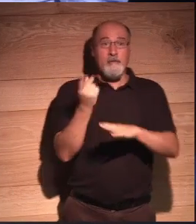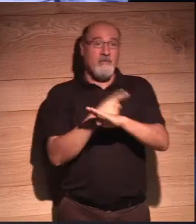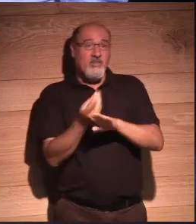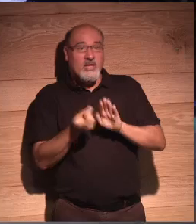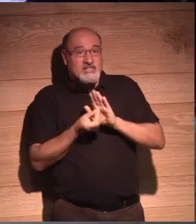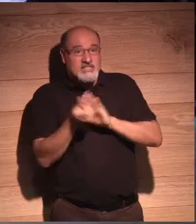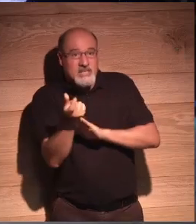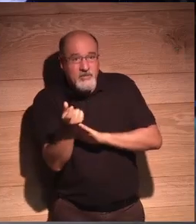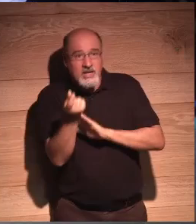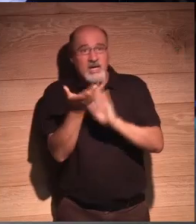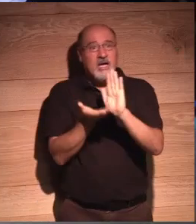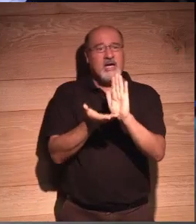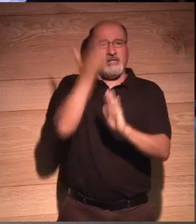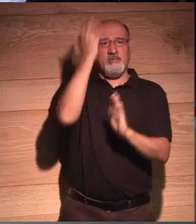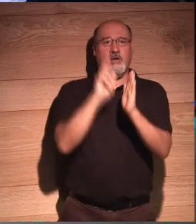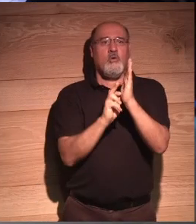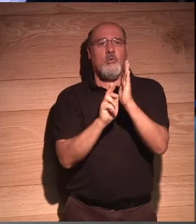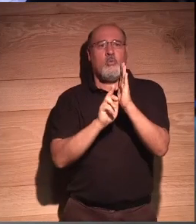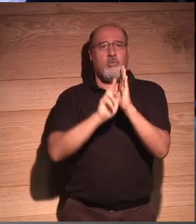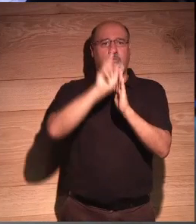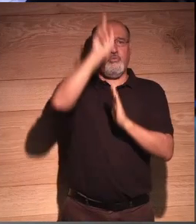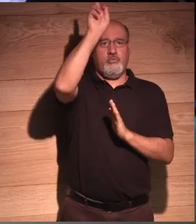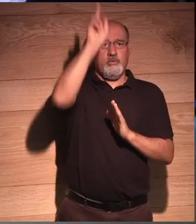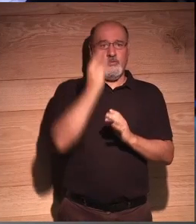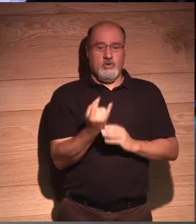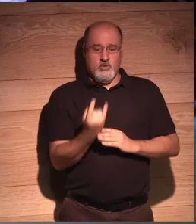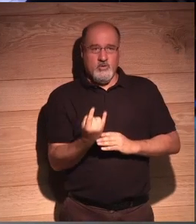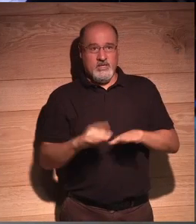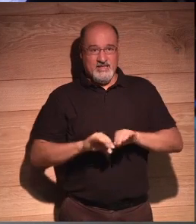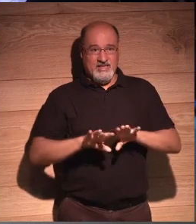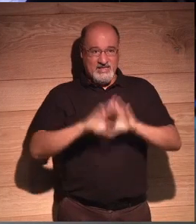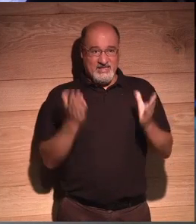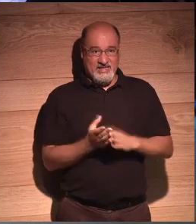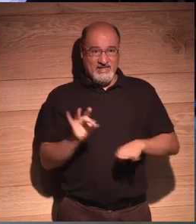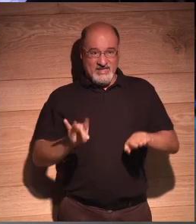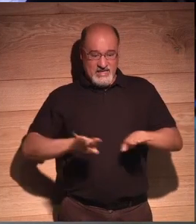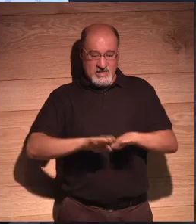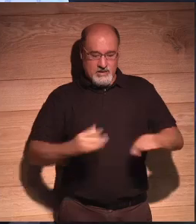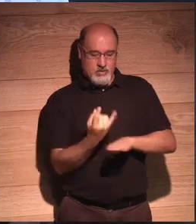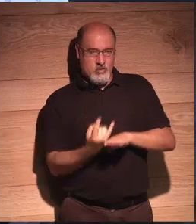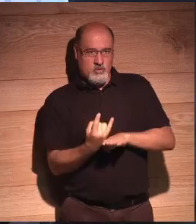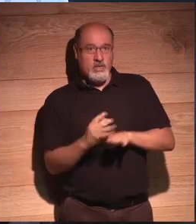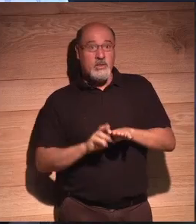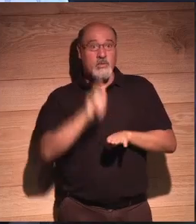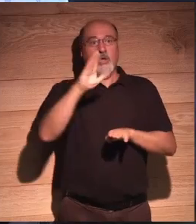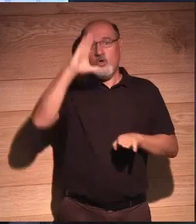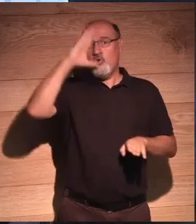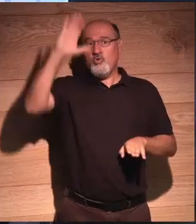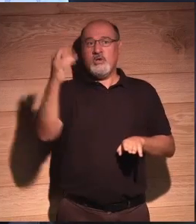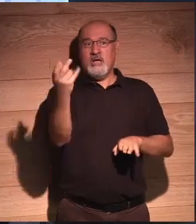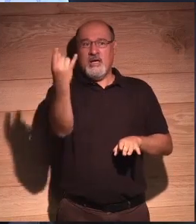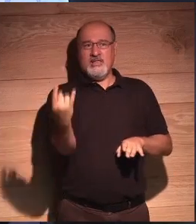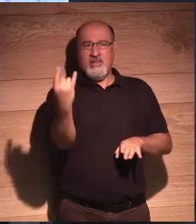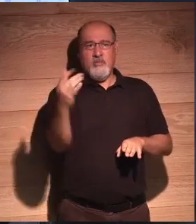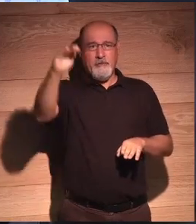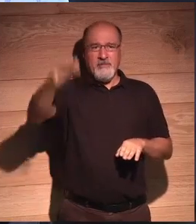un cuerpo hacia arriba para que escape de la atracción gravitatoria, es más pequeña en la Luna que lo que es en la Tierra.